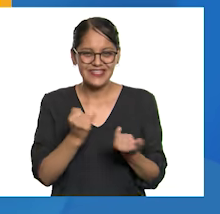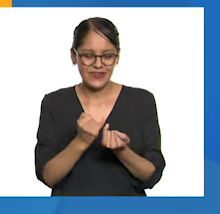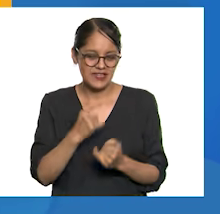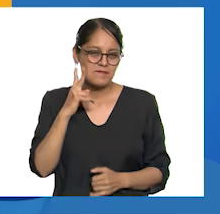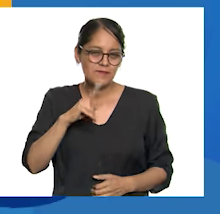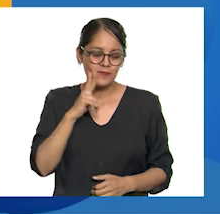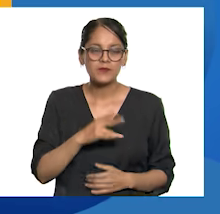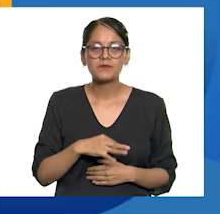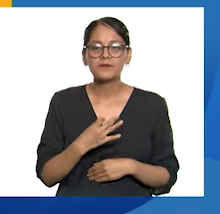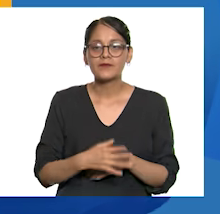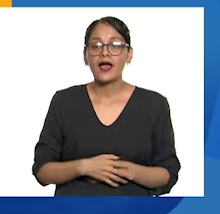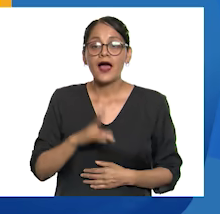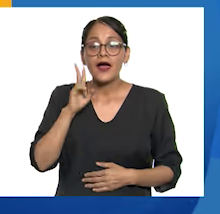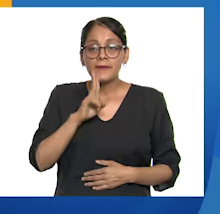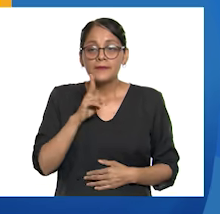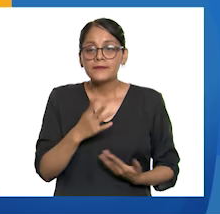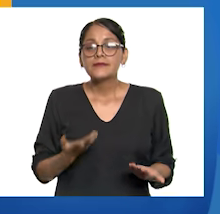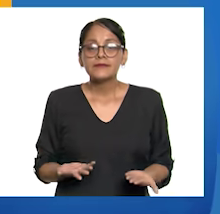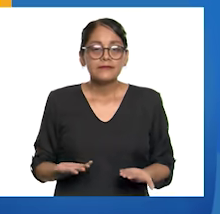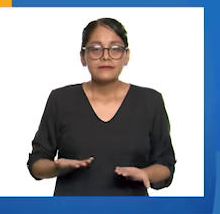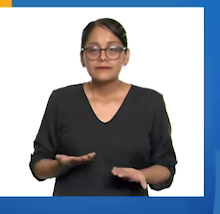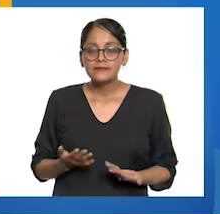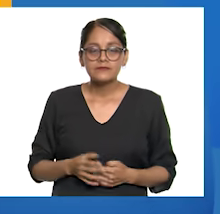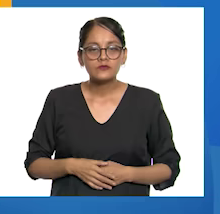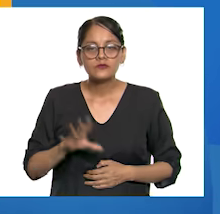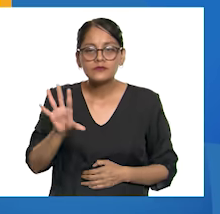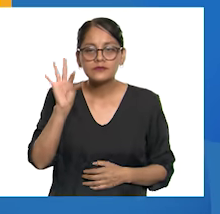probando. A ver, ahora voy a escoger